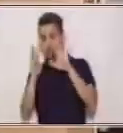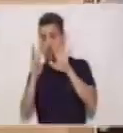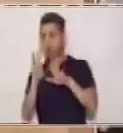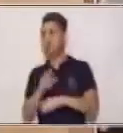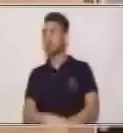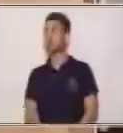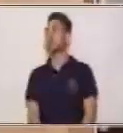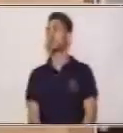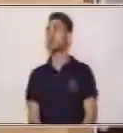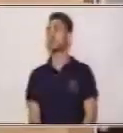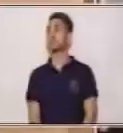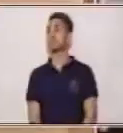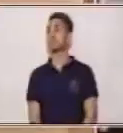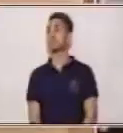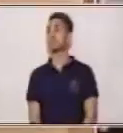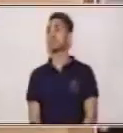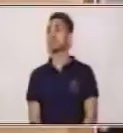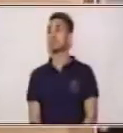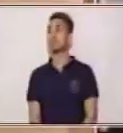2/8,